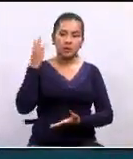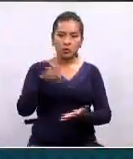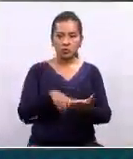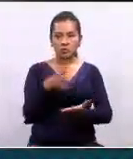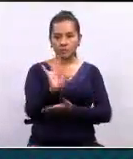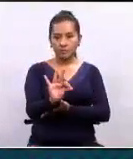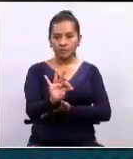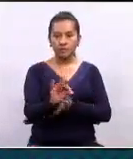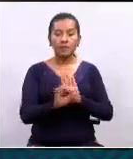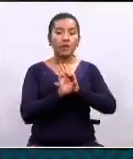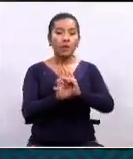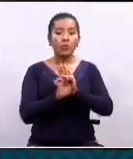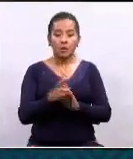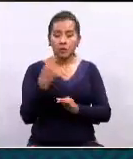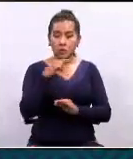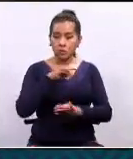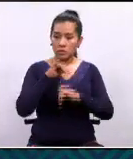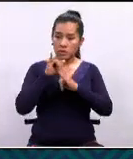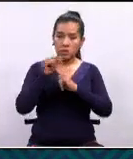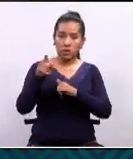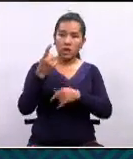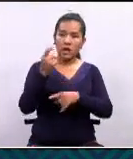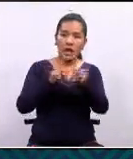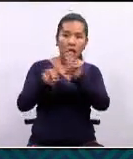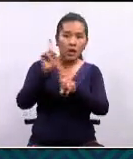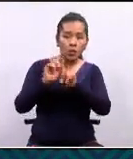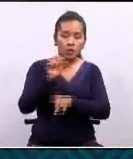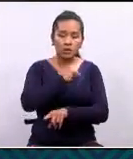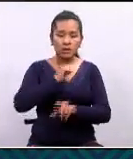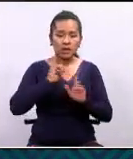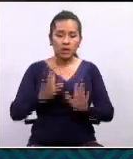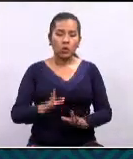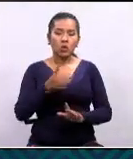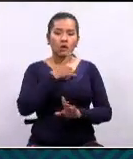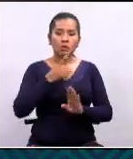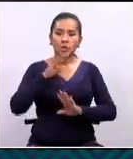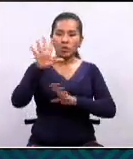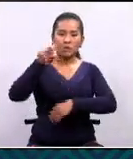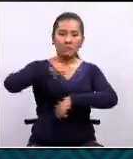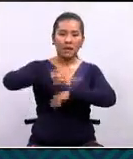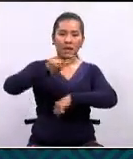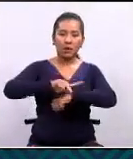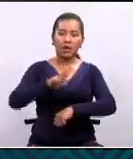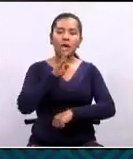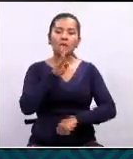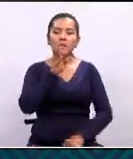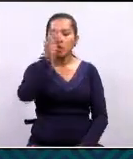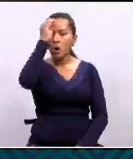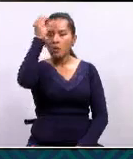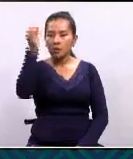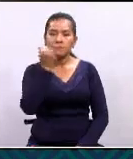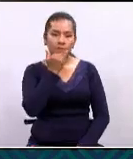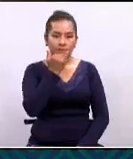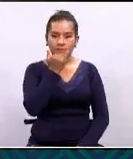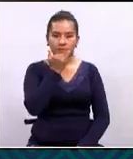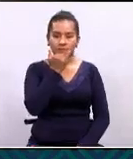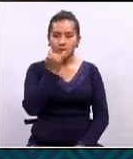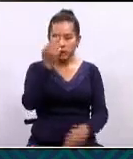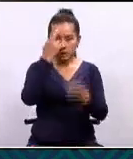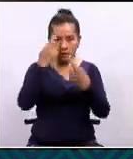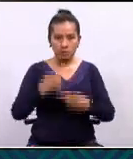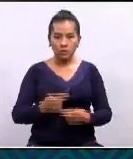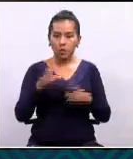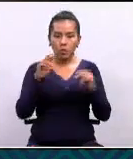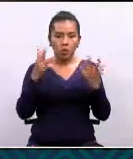el asambleísta, senadores en Paraguay. Han cometido un acto de injerencia. Esto no cumple las reglas del derecho